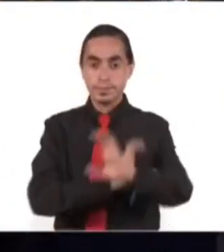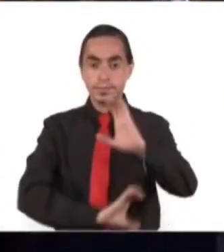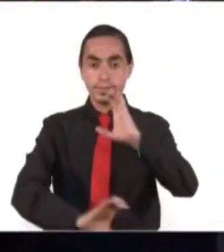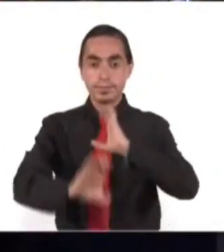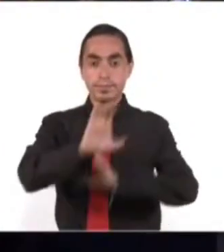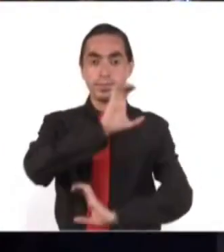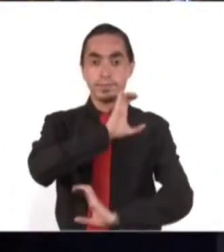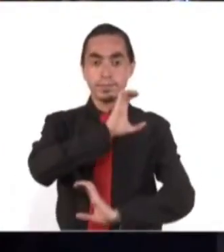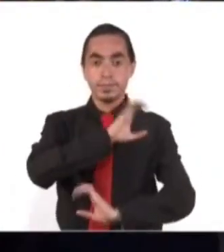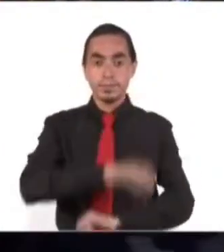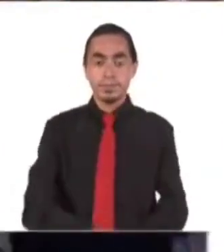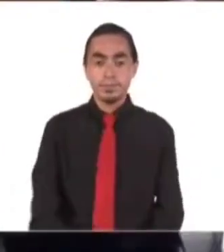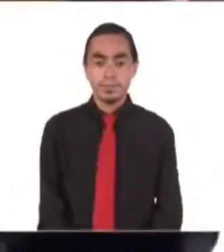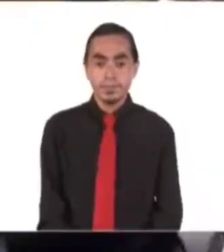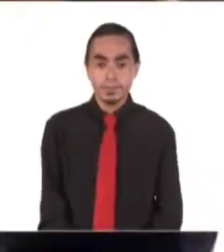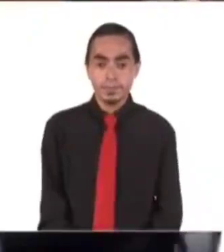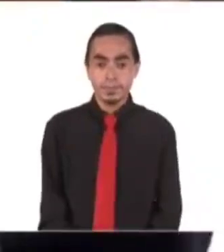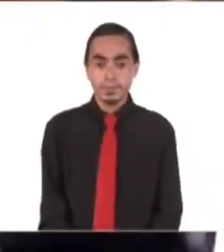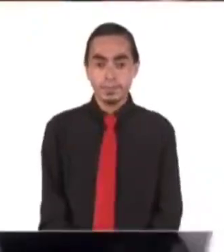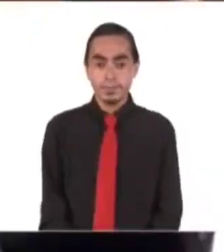Sheinbaum Pardo.